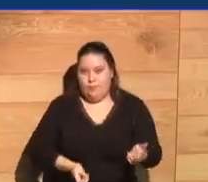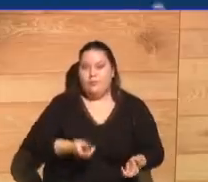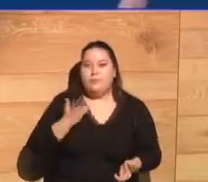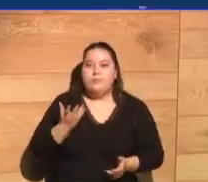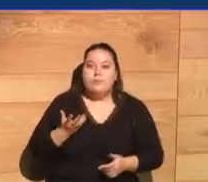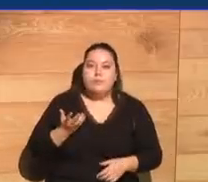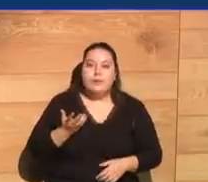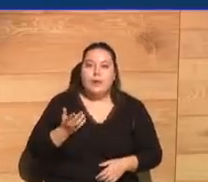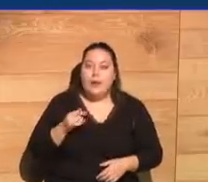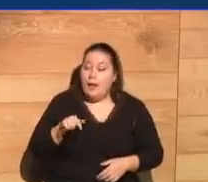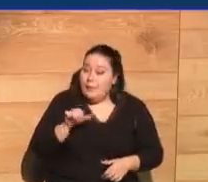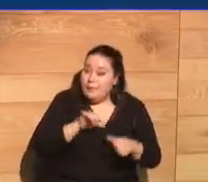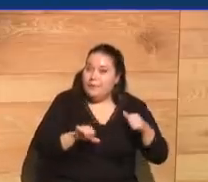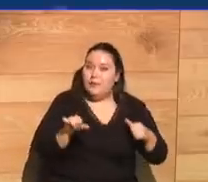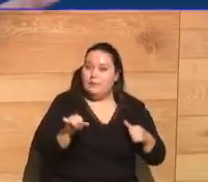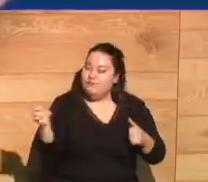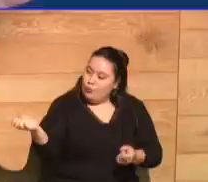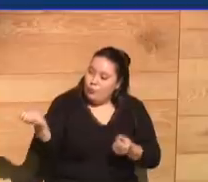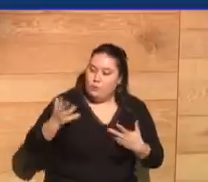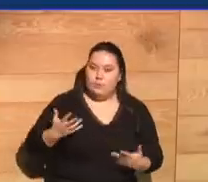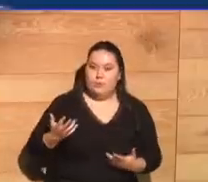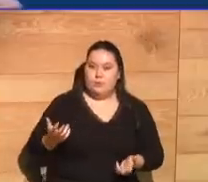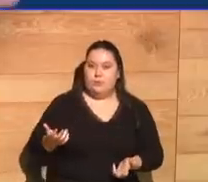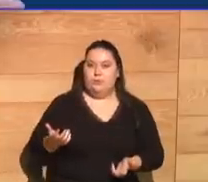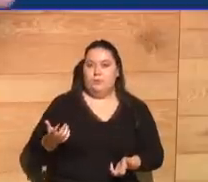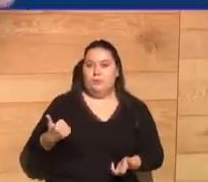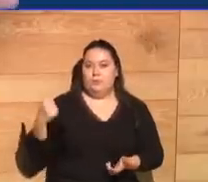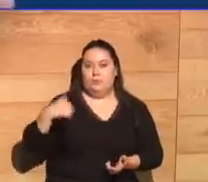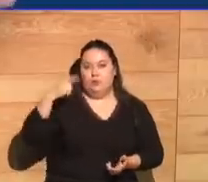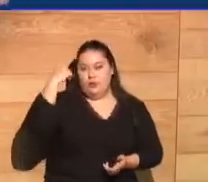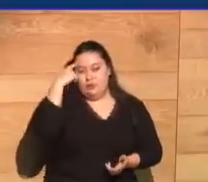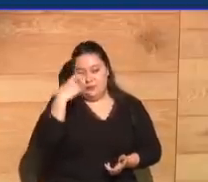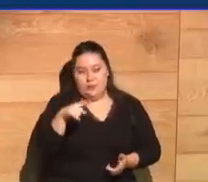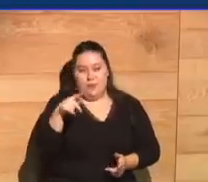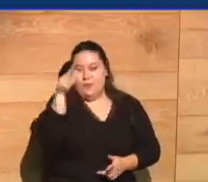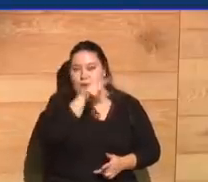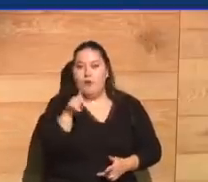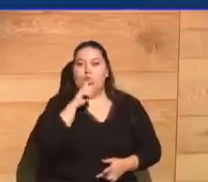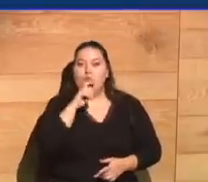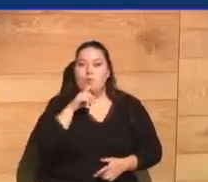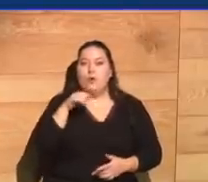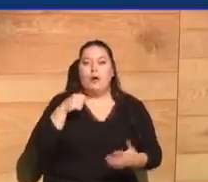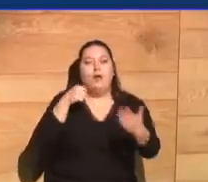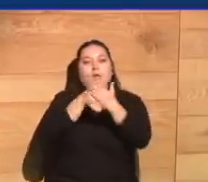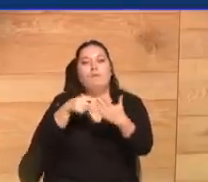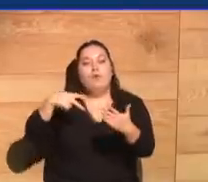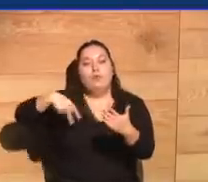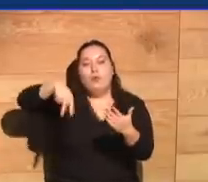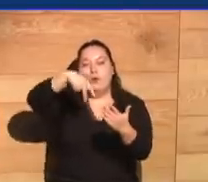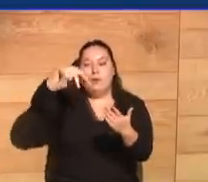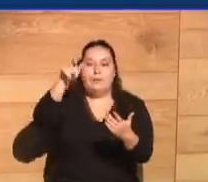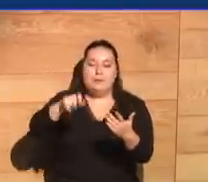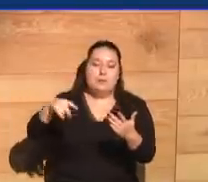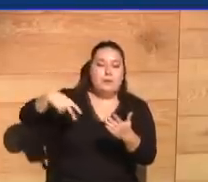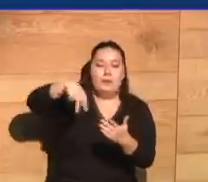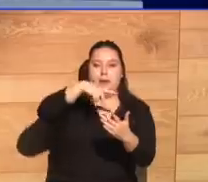Y ahí es donde me gustaría que nos contaras, o sea, porque ya sé cómo técnicamente se puede rodar eso. Este tío está ahí al fondo, sale y llega y